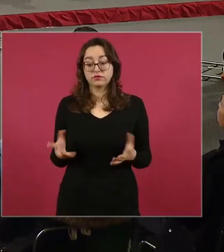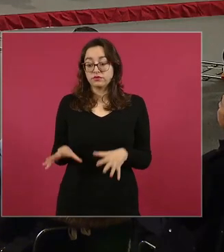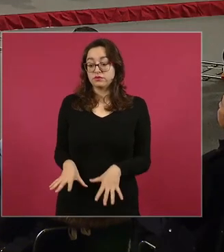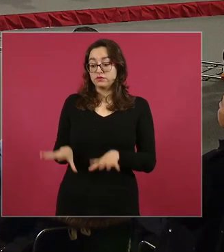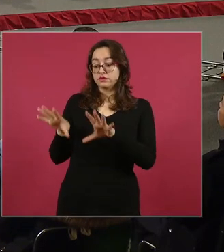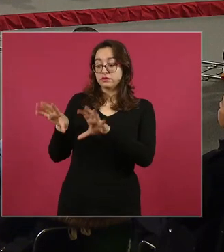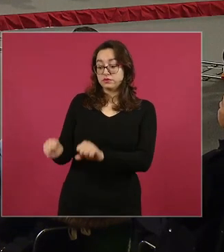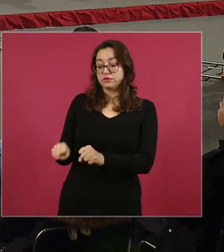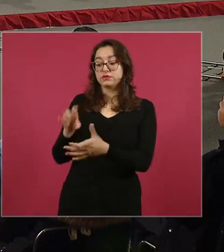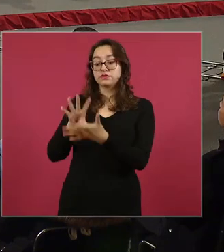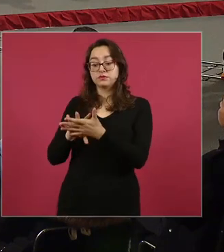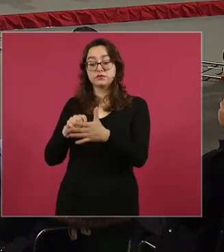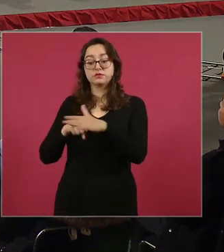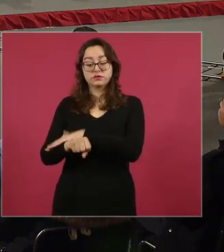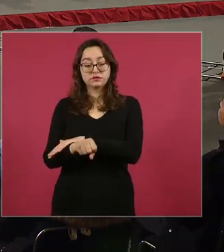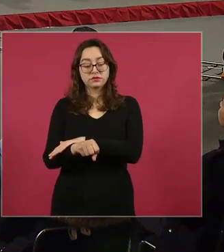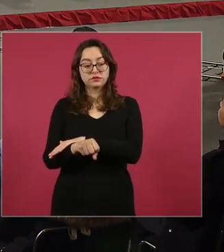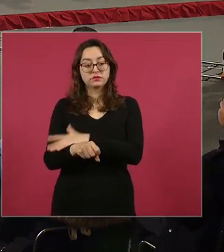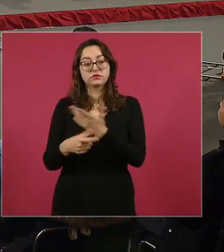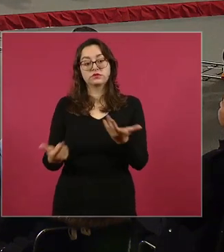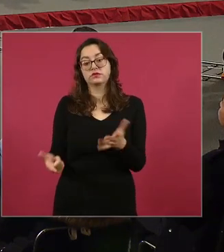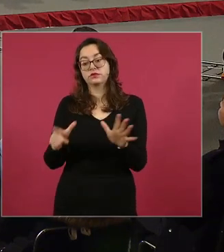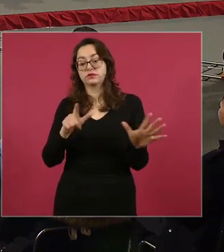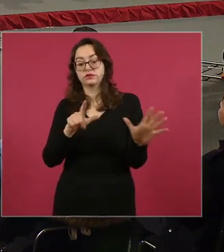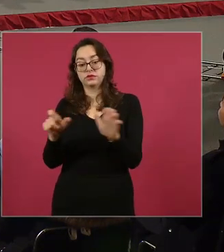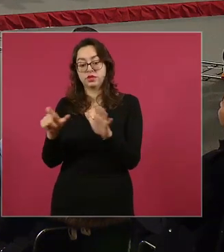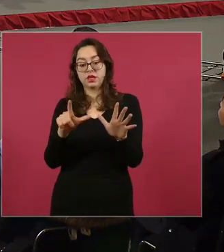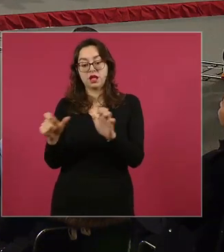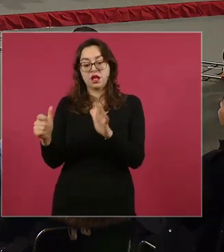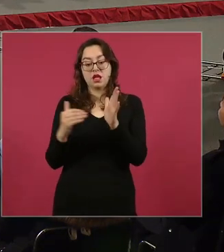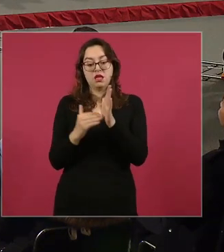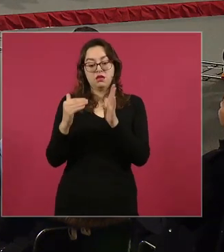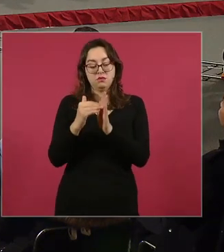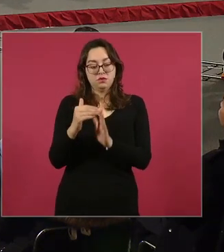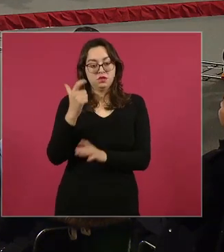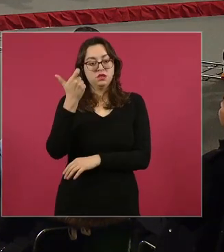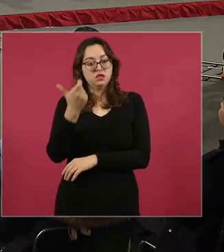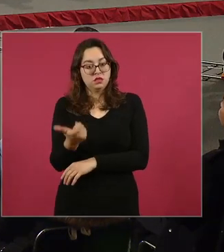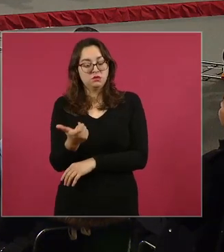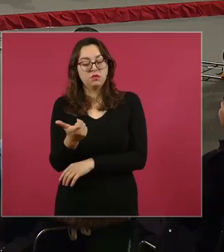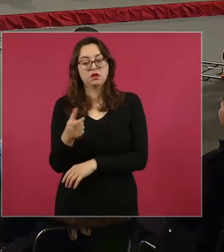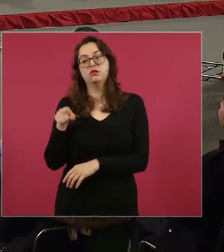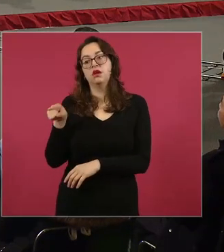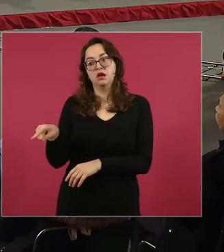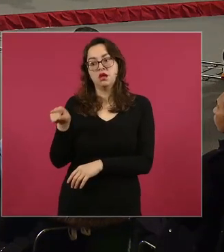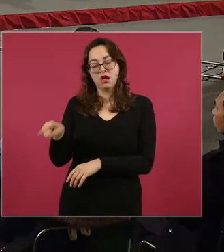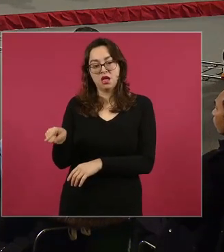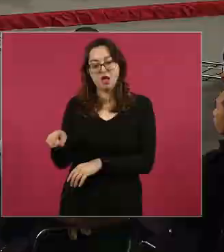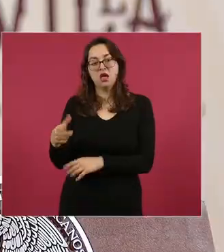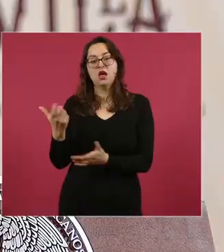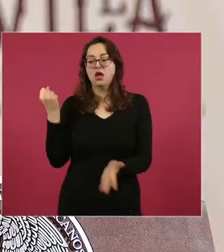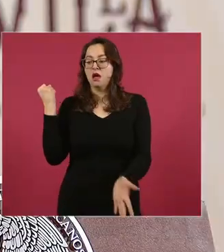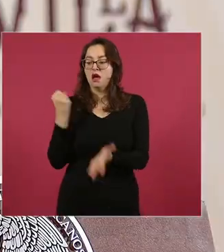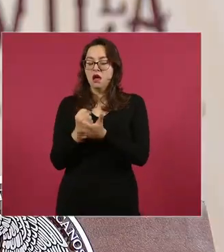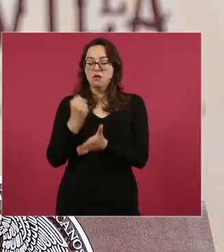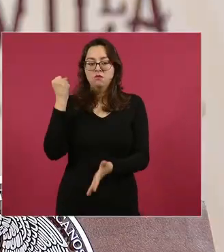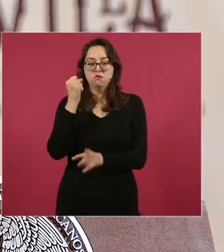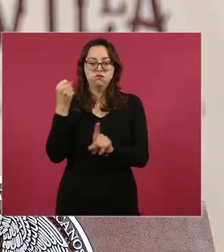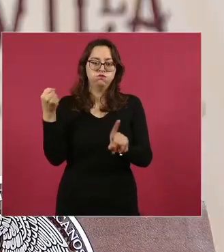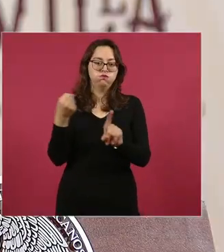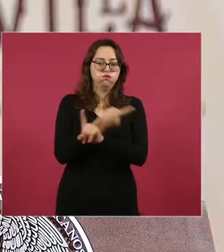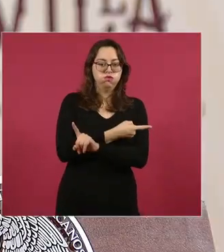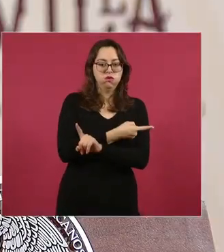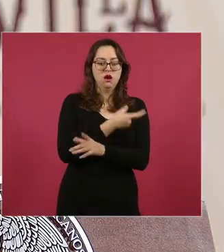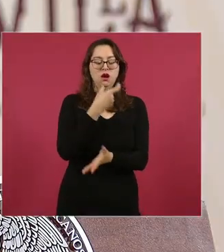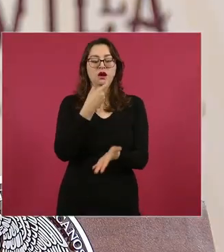al caso de 700 millones de pesos del patrimonio de Liconsa, que presuntamente autorizó ilegalmente que se